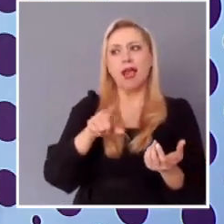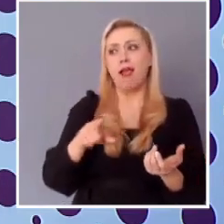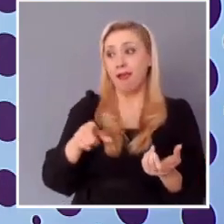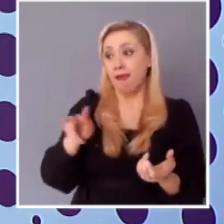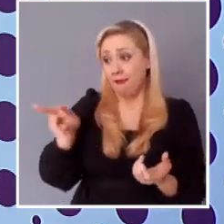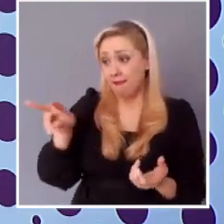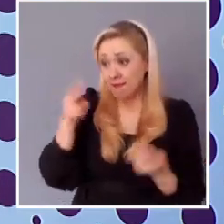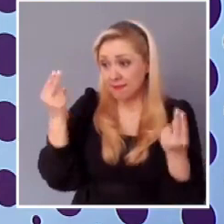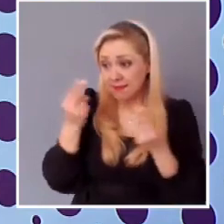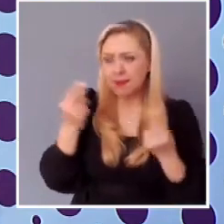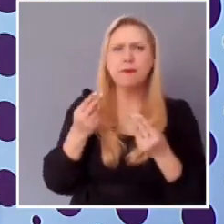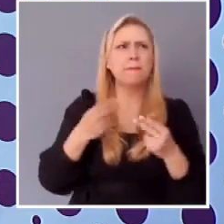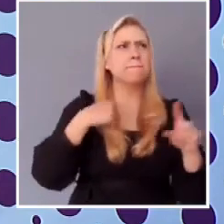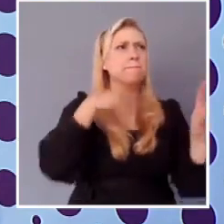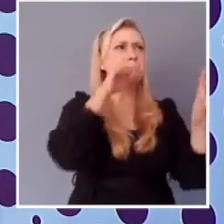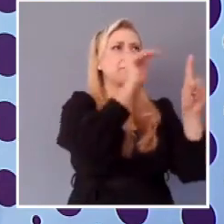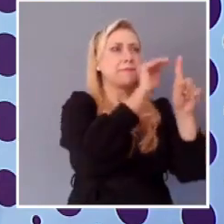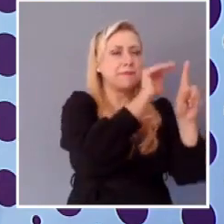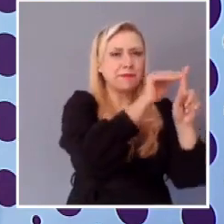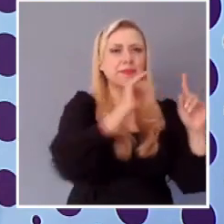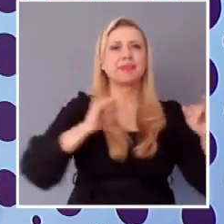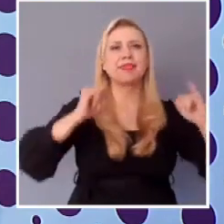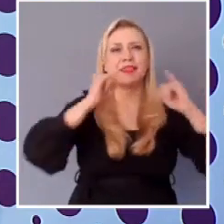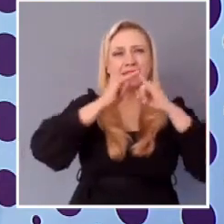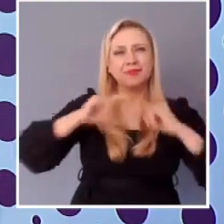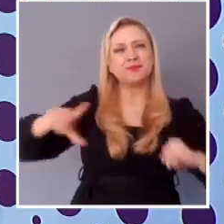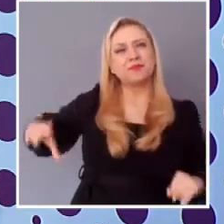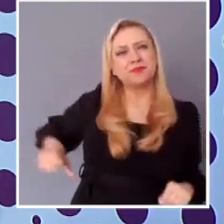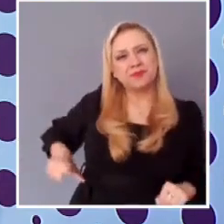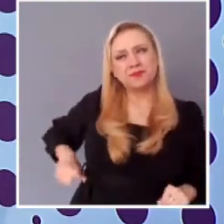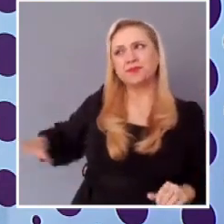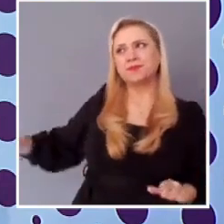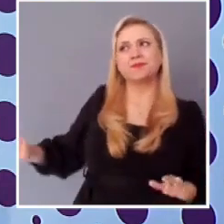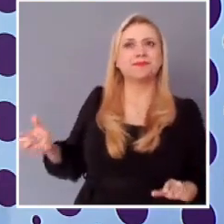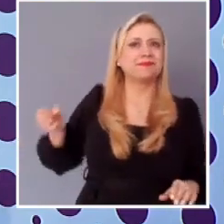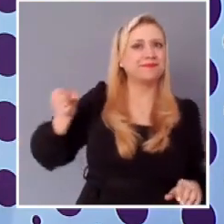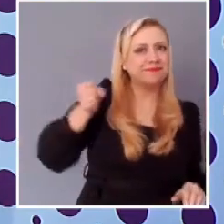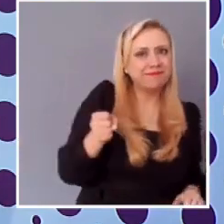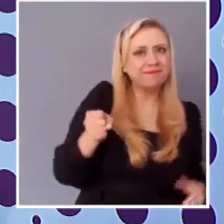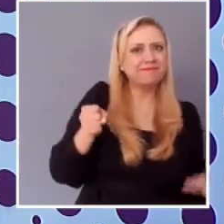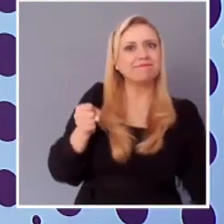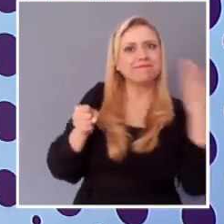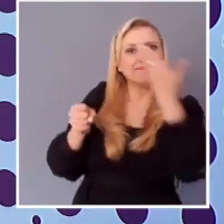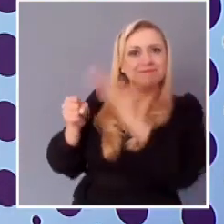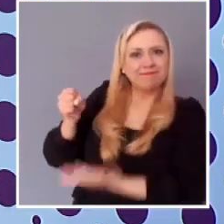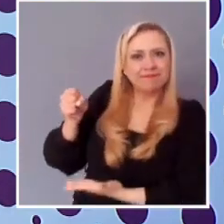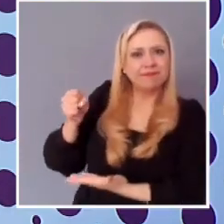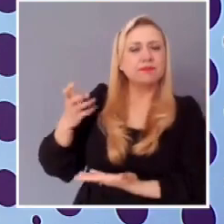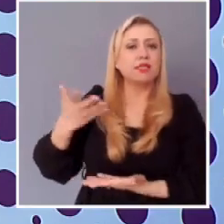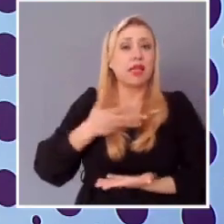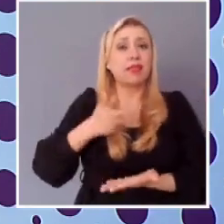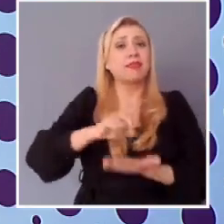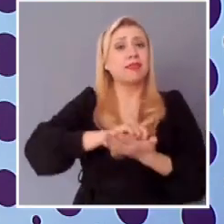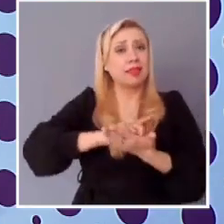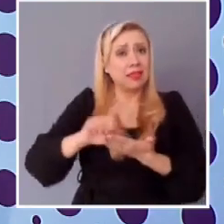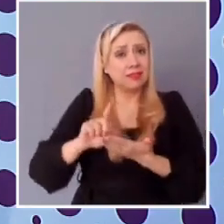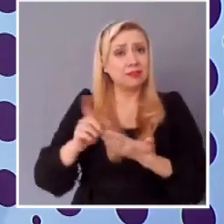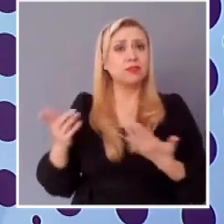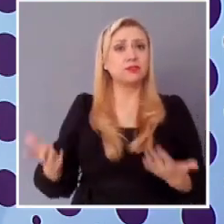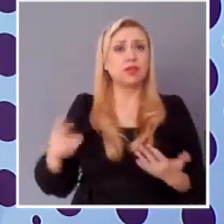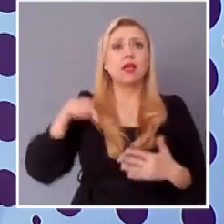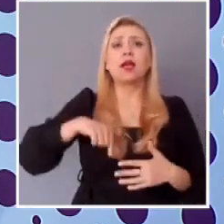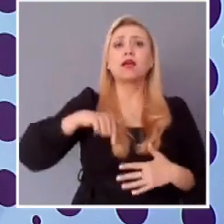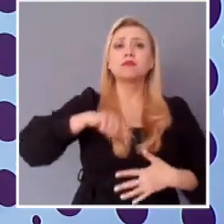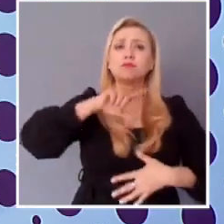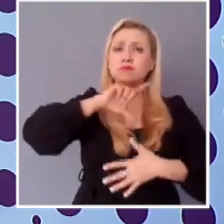en la comunidad, que se vea a las personas con discapacidad psicosocial como sujetas de derechos plenos. Y en América